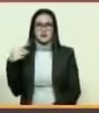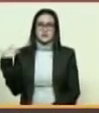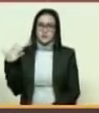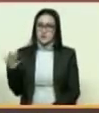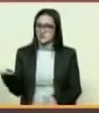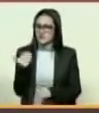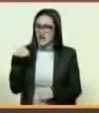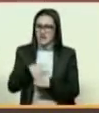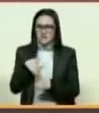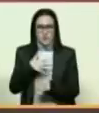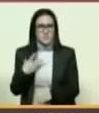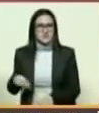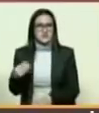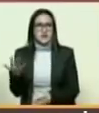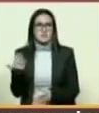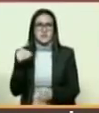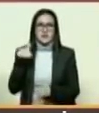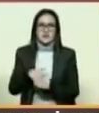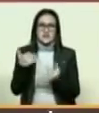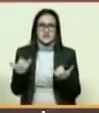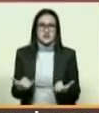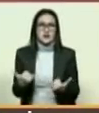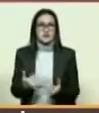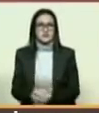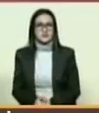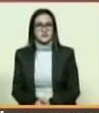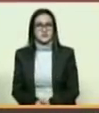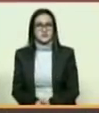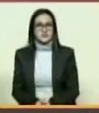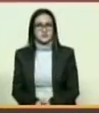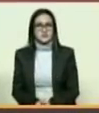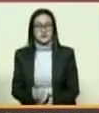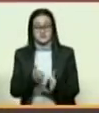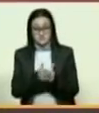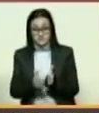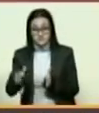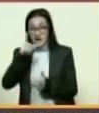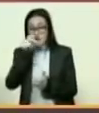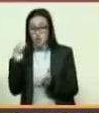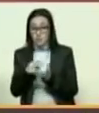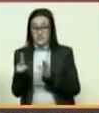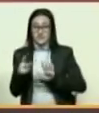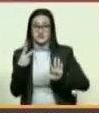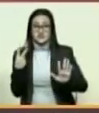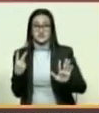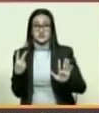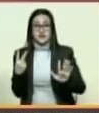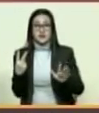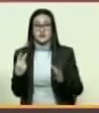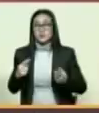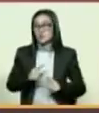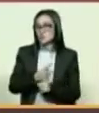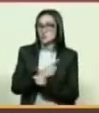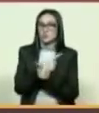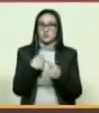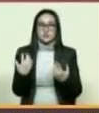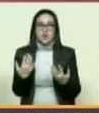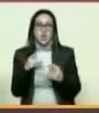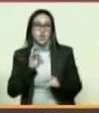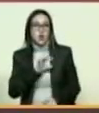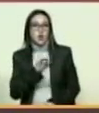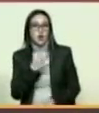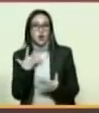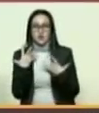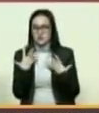exigiendo elecciones presidenciales ya. Pasaron todo el año 2017 generando angustia, zozobra, dolor,